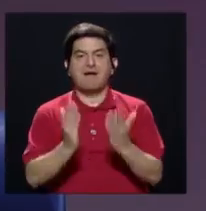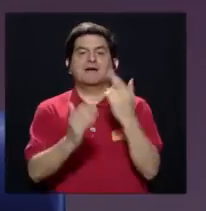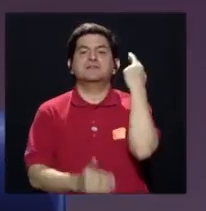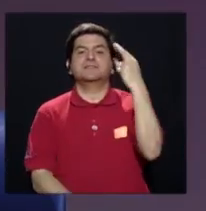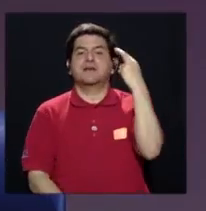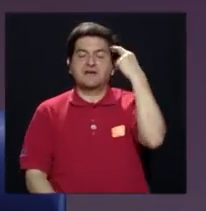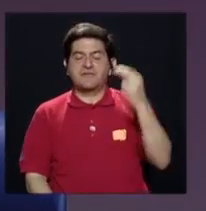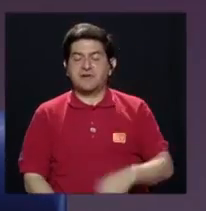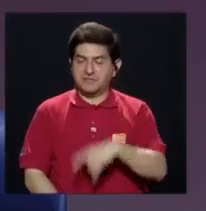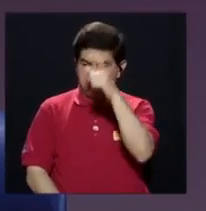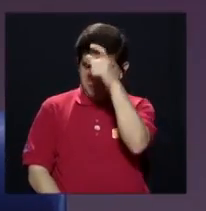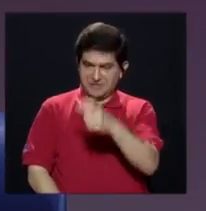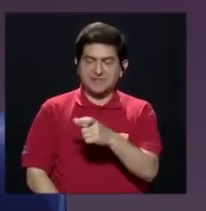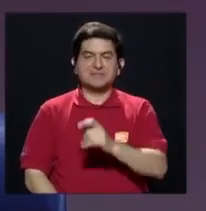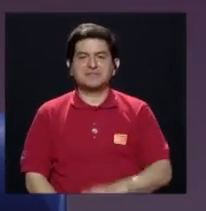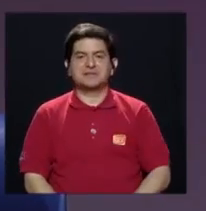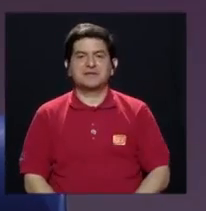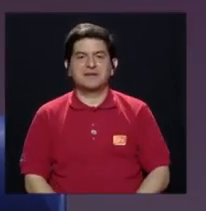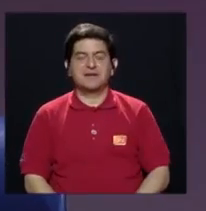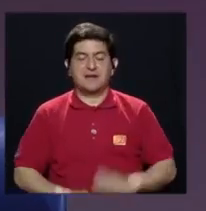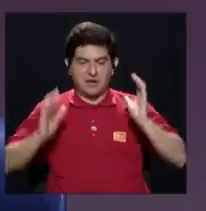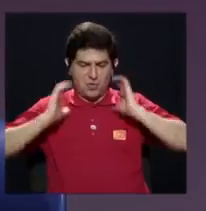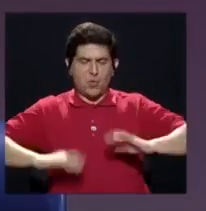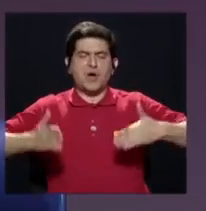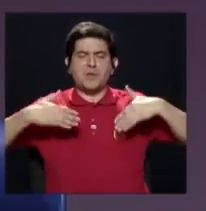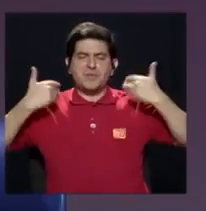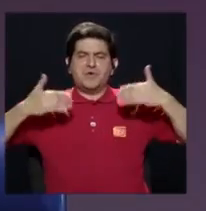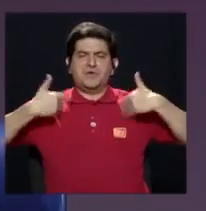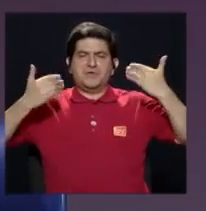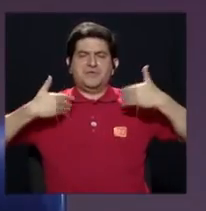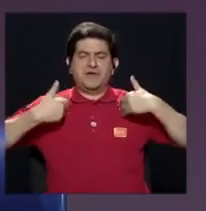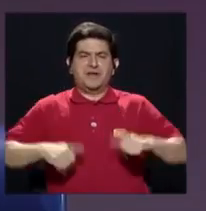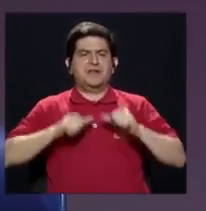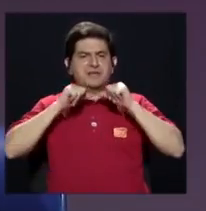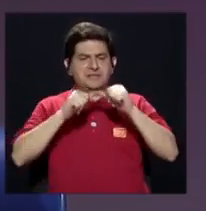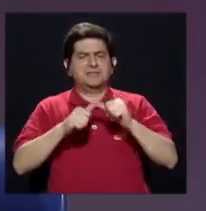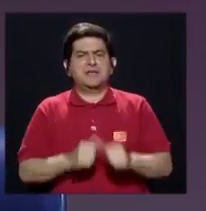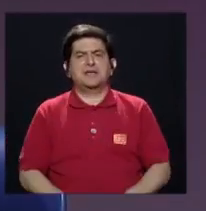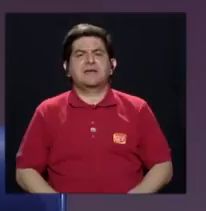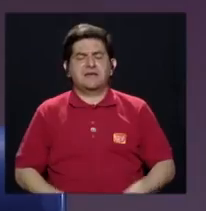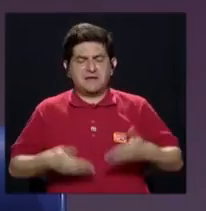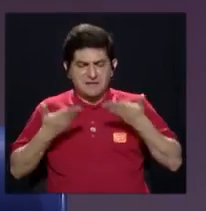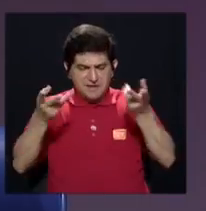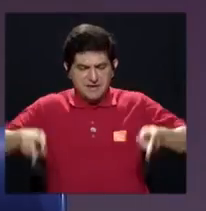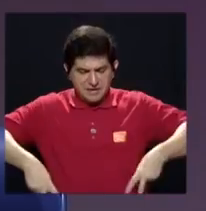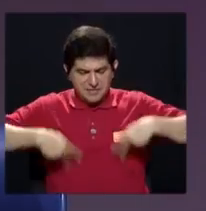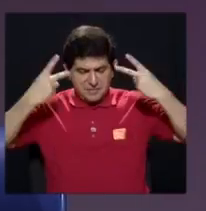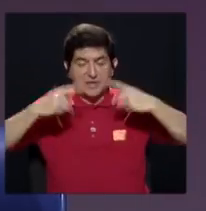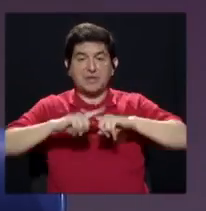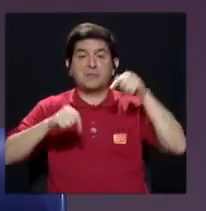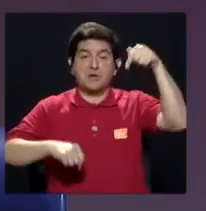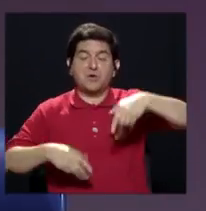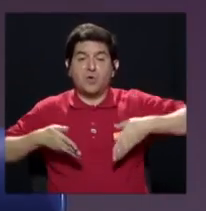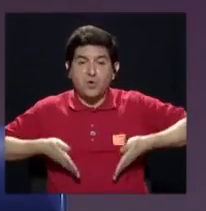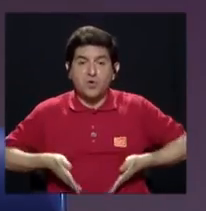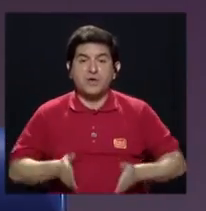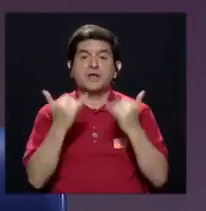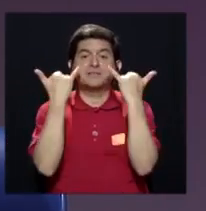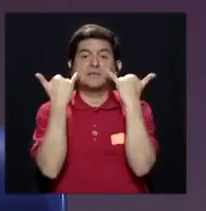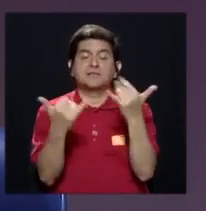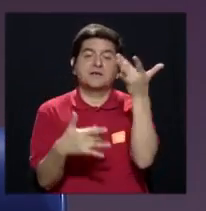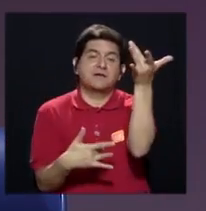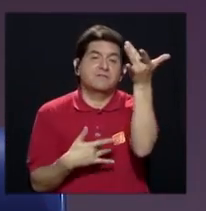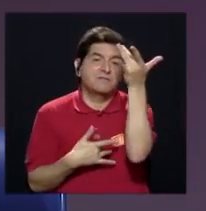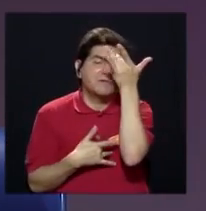razón de ser y estar en la vida que ser cuerpos felices cuerpos para Seguir generando la vida sin embargo hoy nacemos y nacemos ya